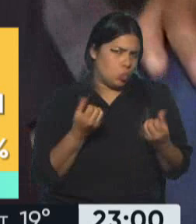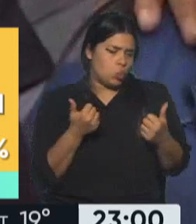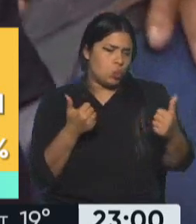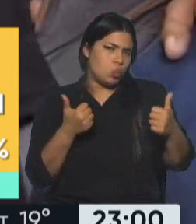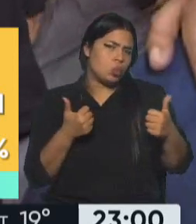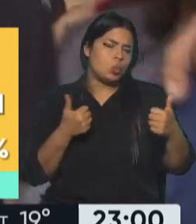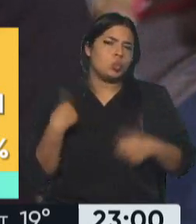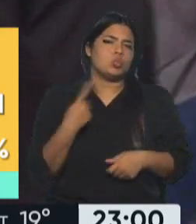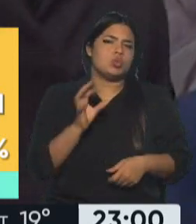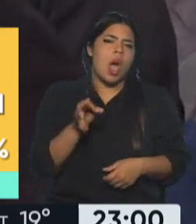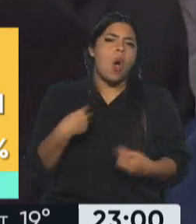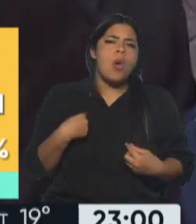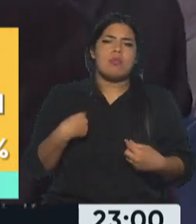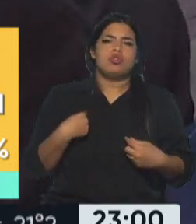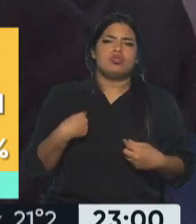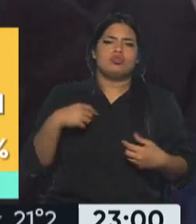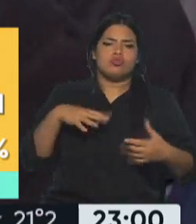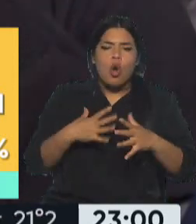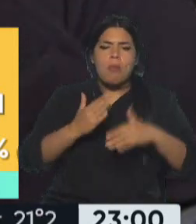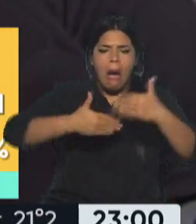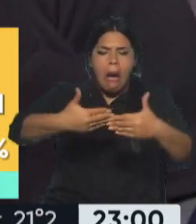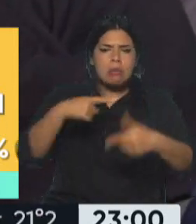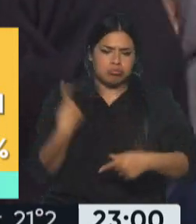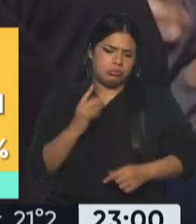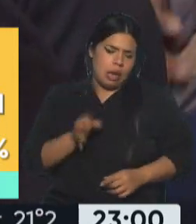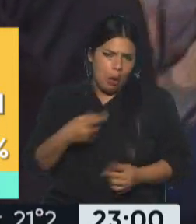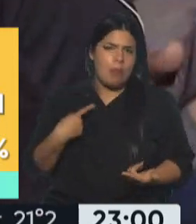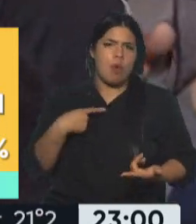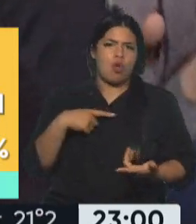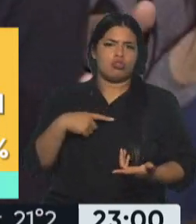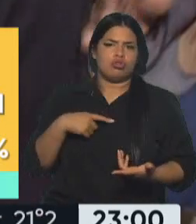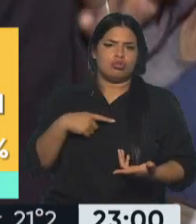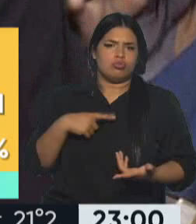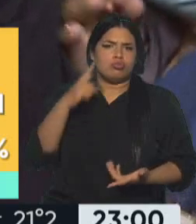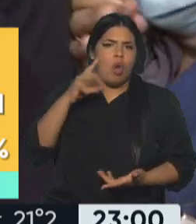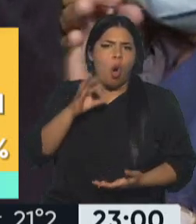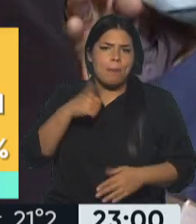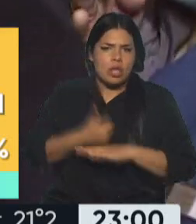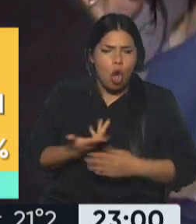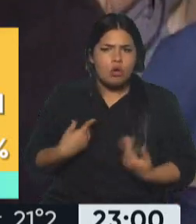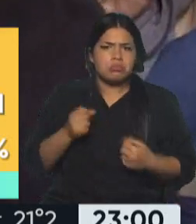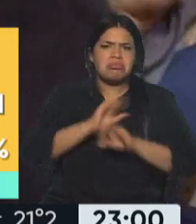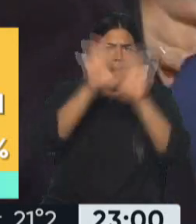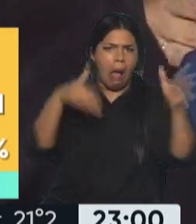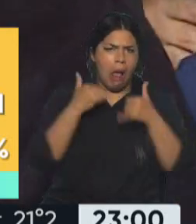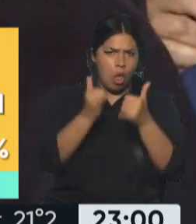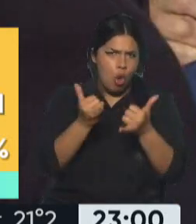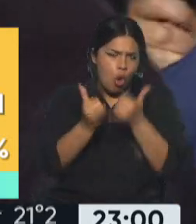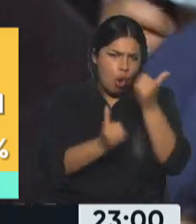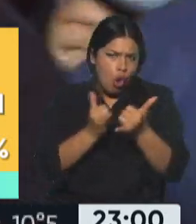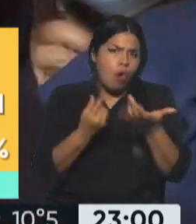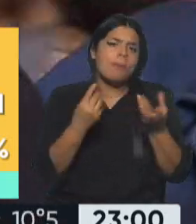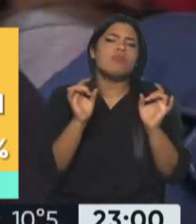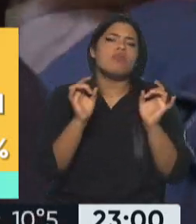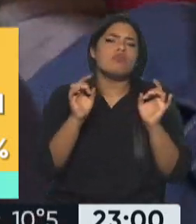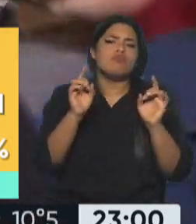Bien, muy bien, porque sabemos qué tenemos que hacer, sabemos cómo nos tenemos que parar, sabemos, y también lo voy a decir con toda claridad, ¿no? O sea, nosotros esta